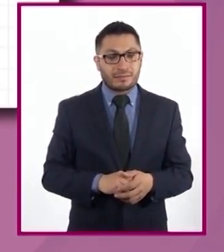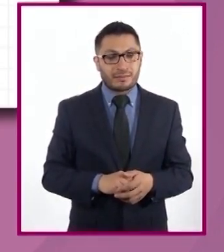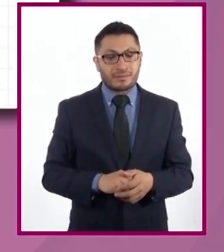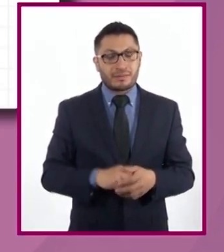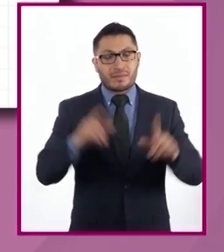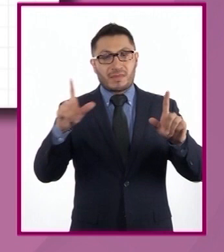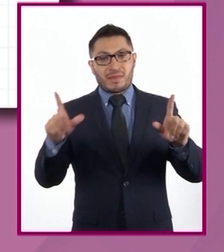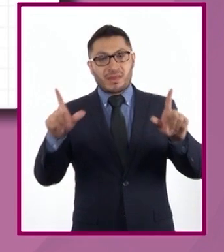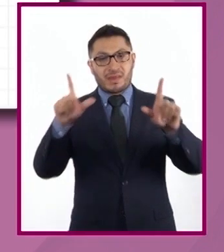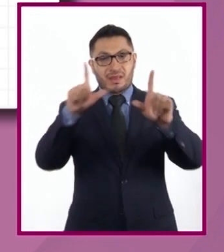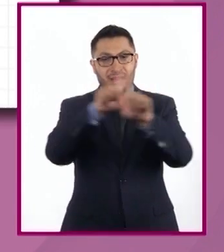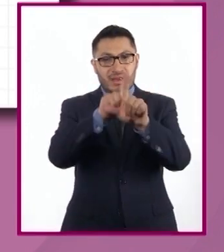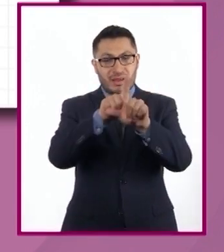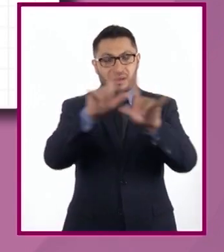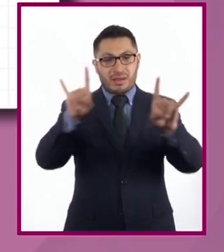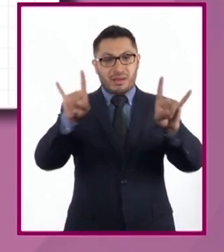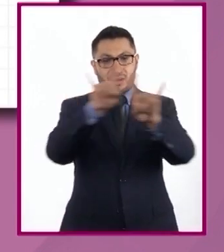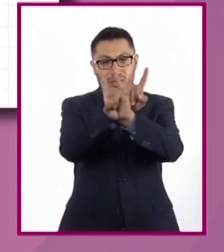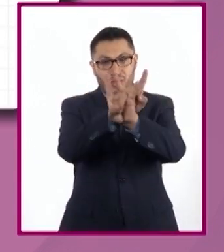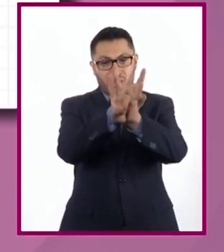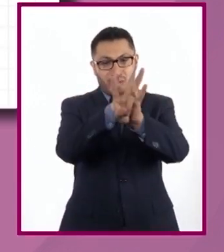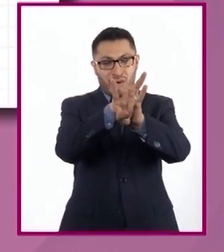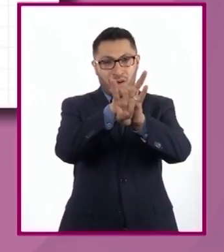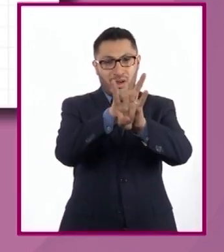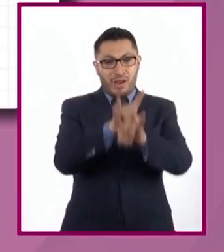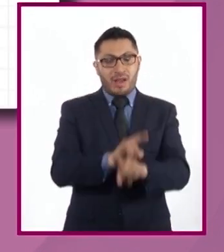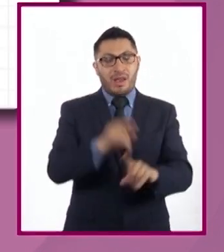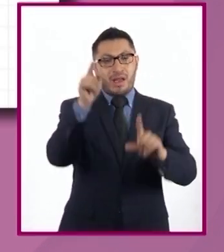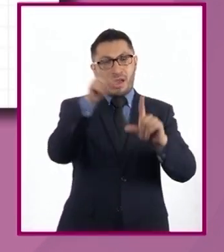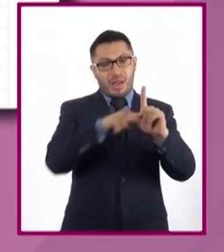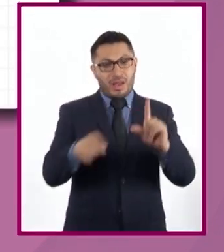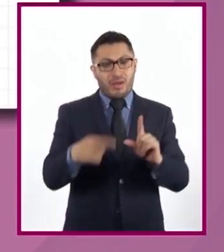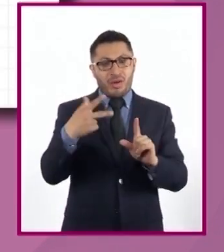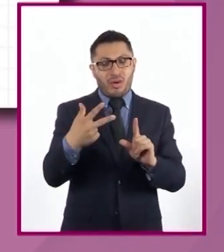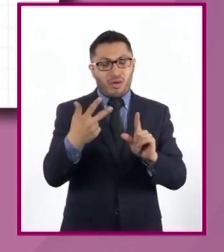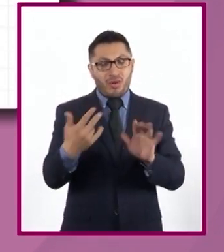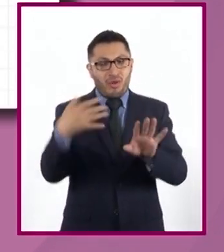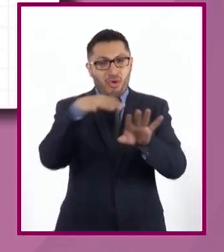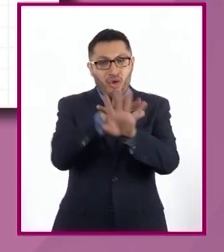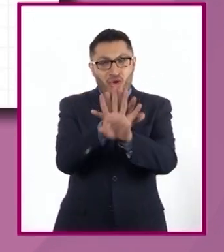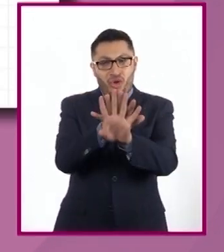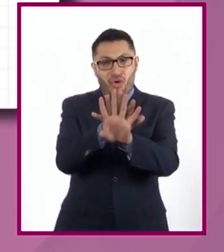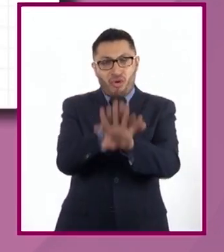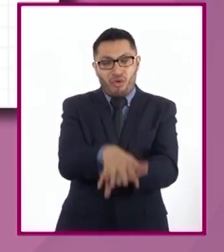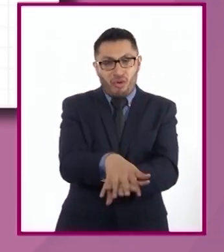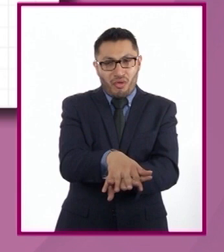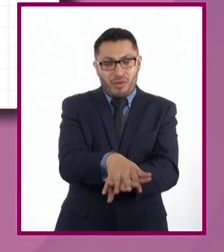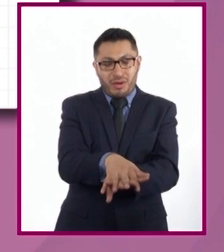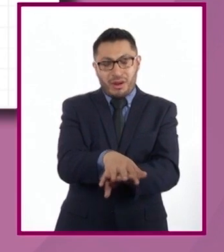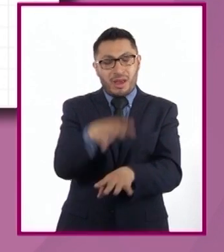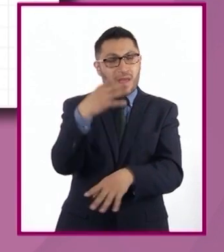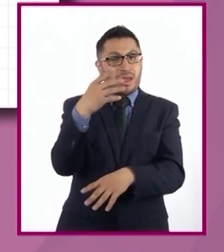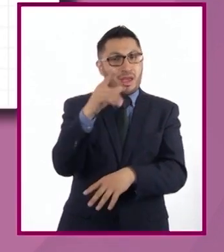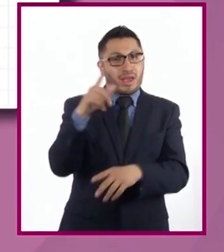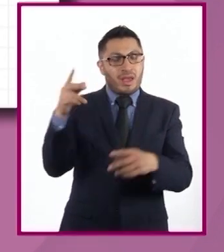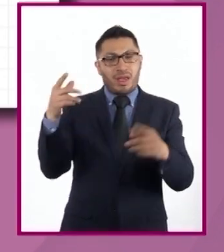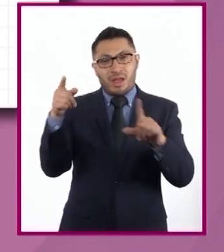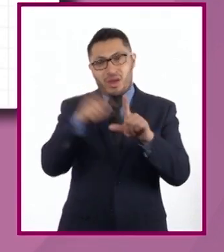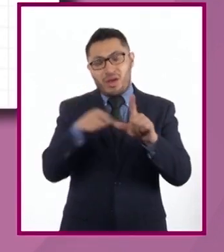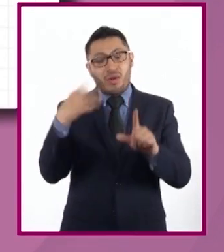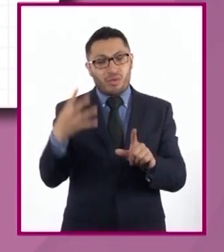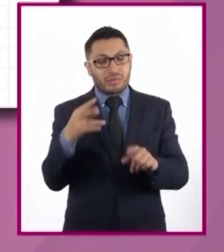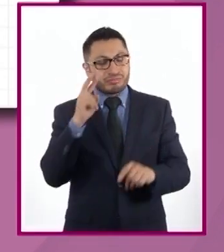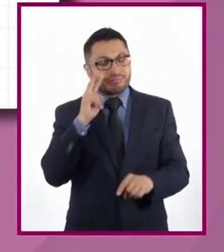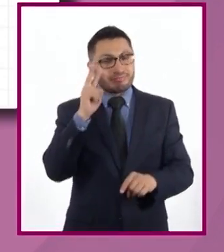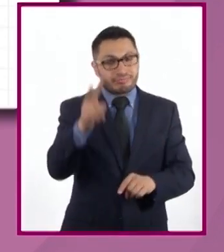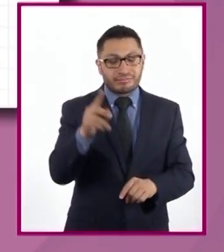otra, de manera que los lados del ángulo 8 queden encima de los lados del ángulo 4. Observa